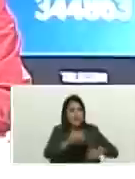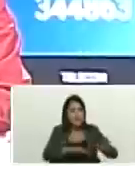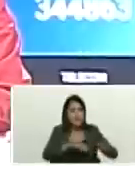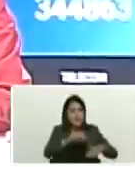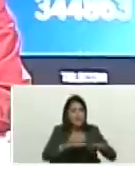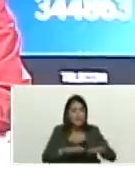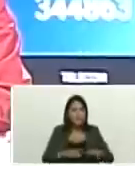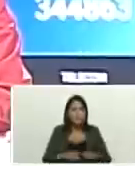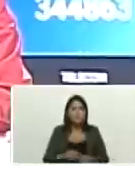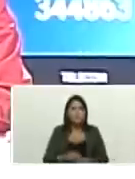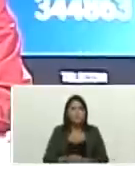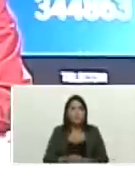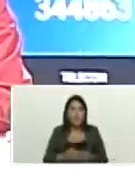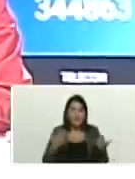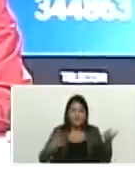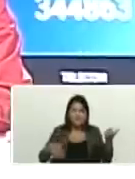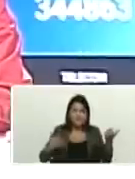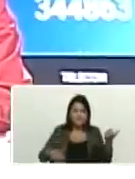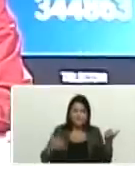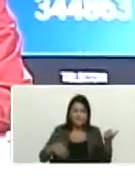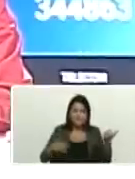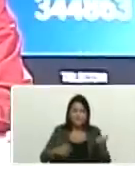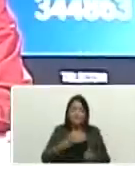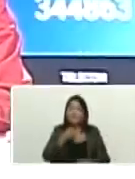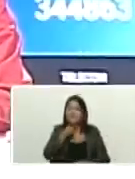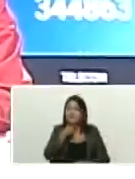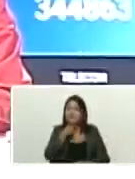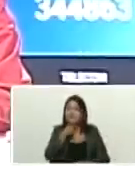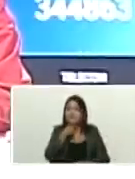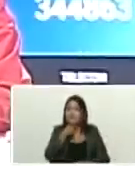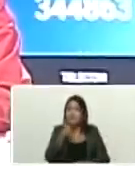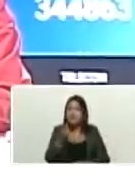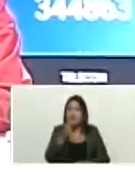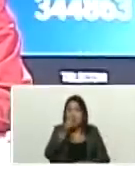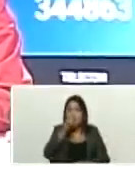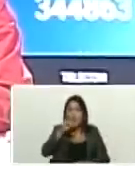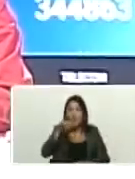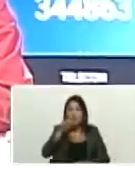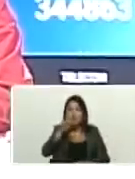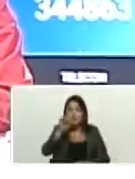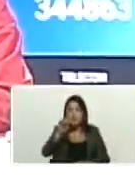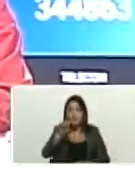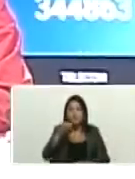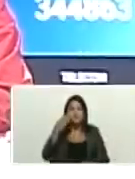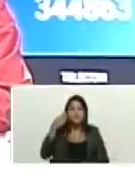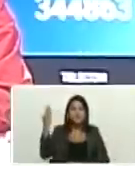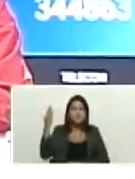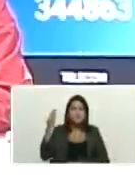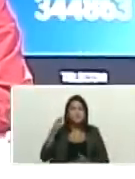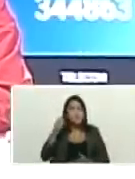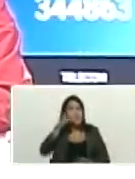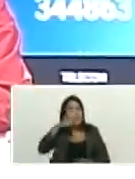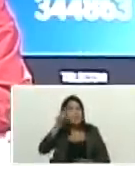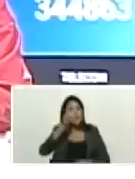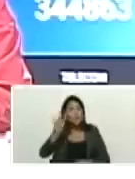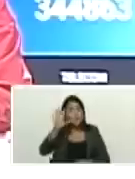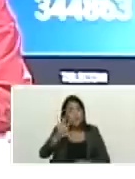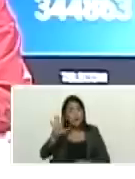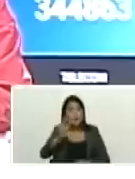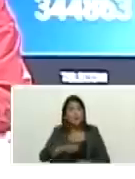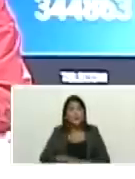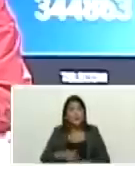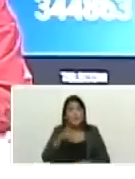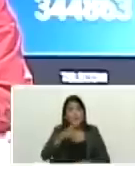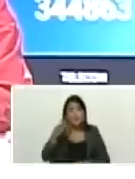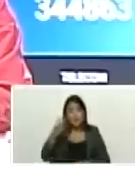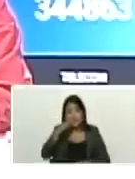bajo, con el cuatro y con la voz de José Luis Bermúdez. Les digo a nuestro pueblo, 24